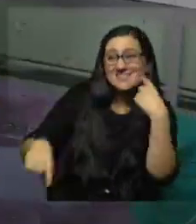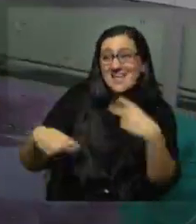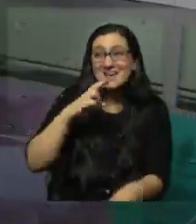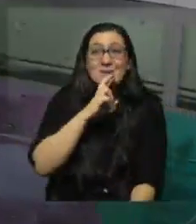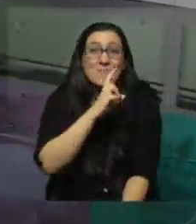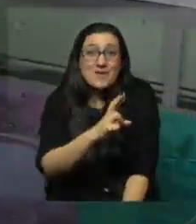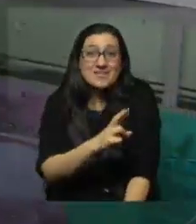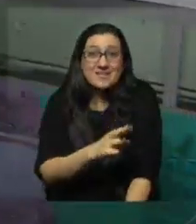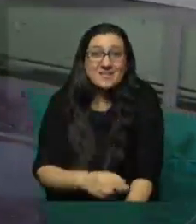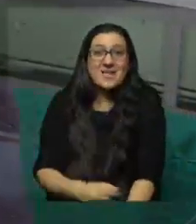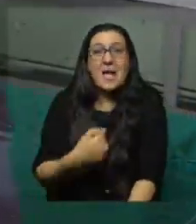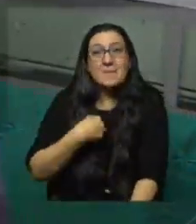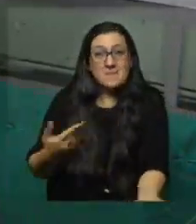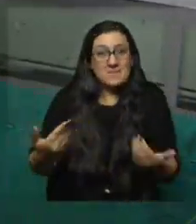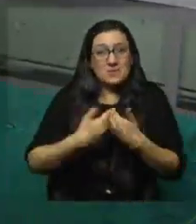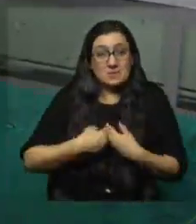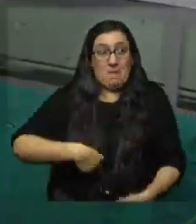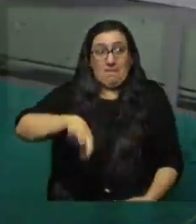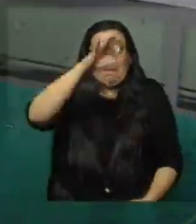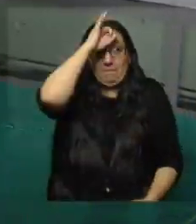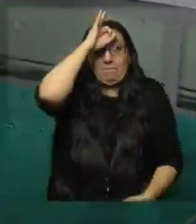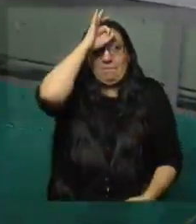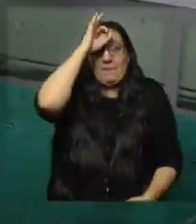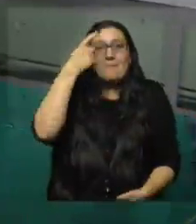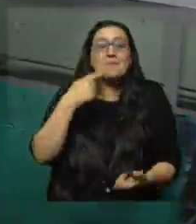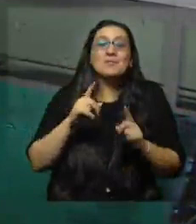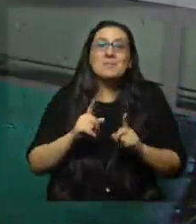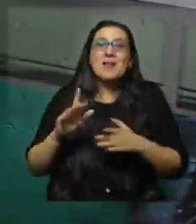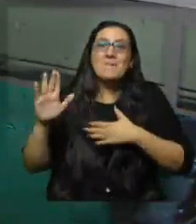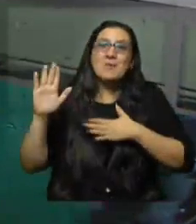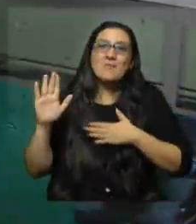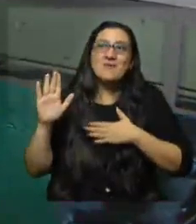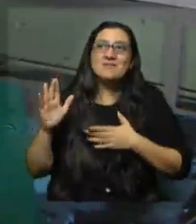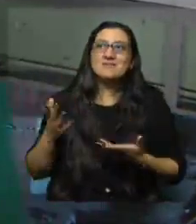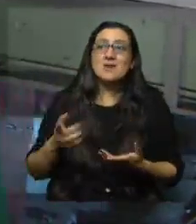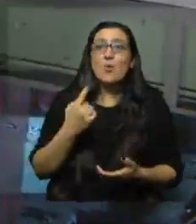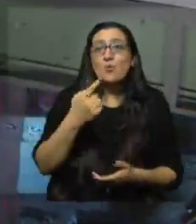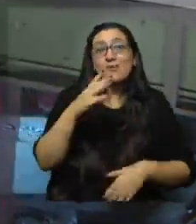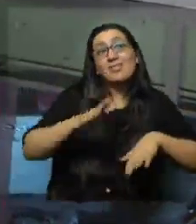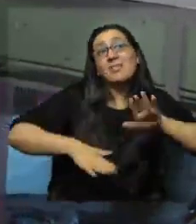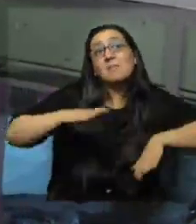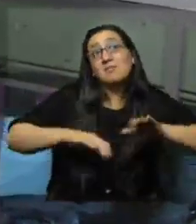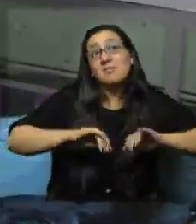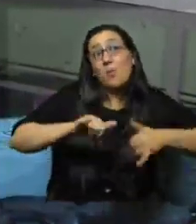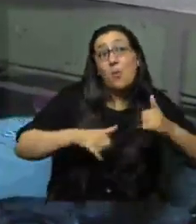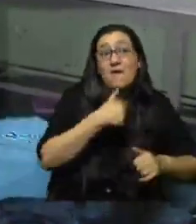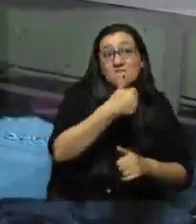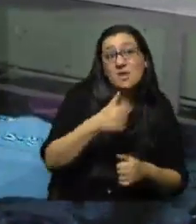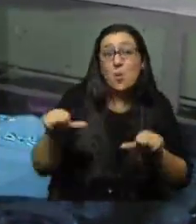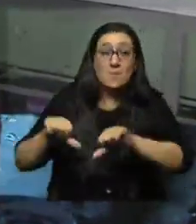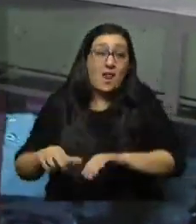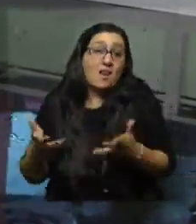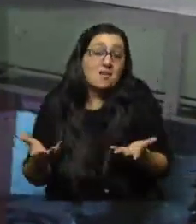respuestas, ¿no? A mí me llega a hacer una puta, eso no lo sé. Pero además eran las promesas que había, uno que depende si juegan bien o mal,